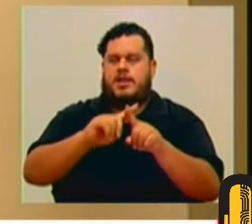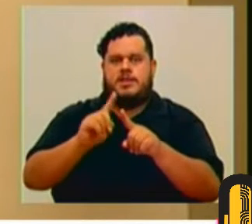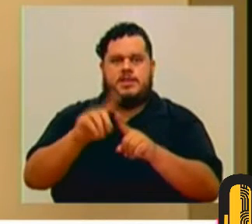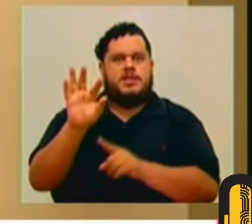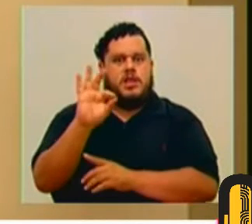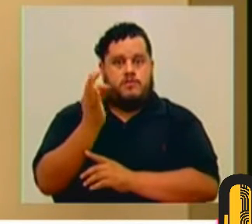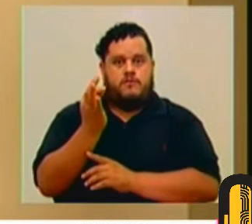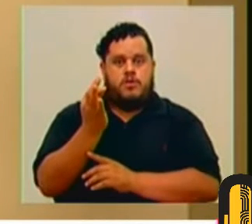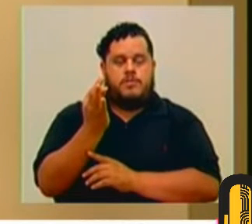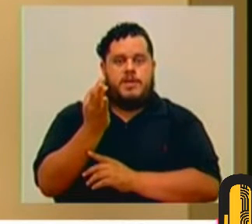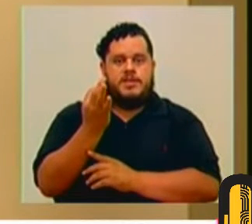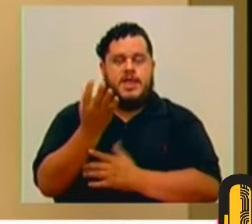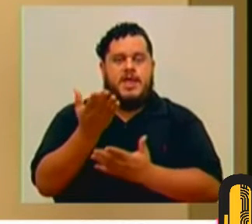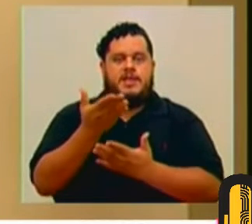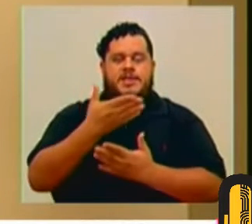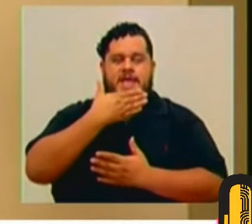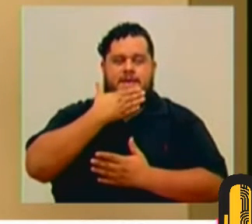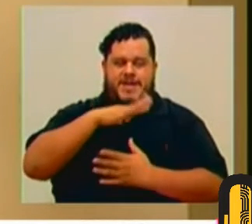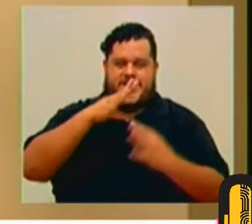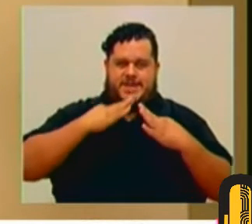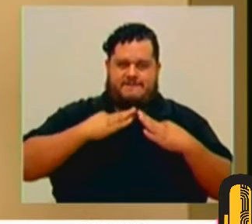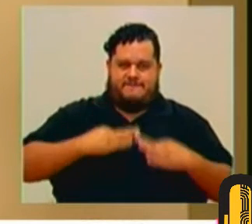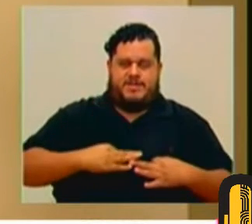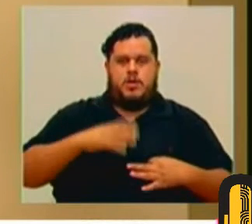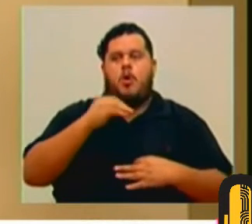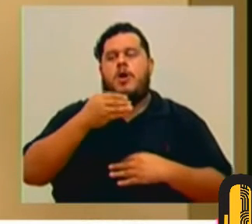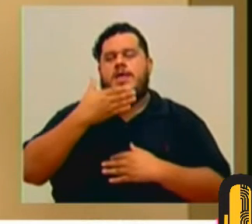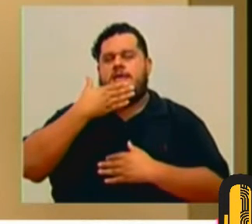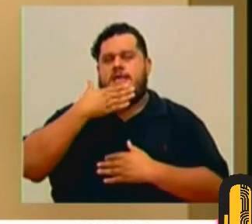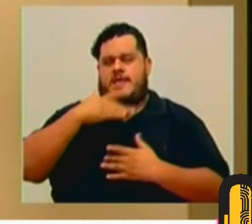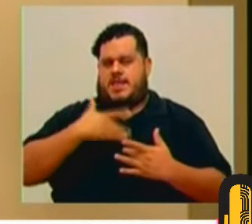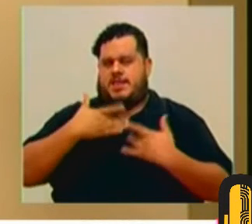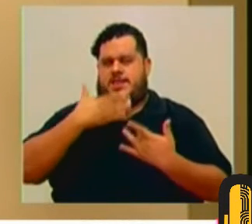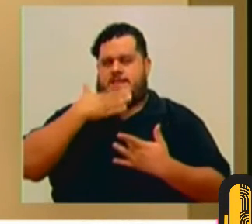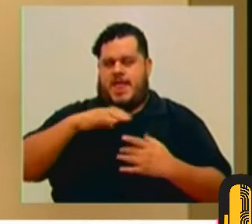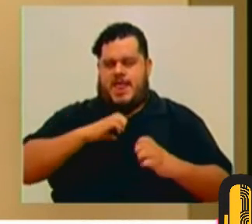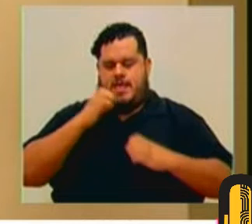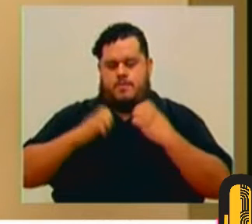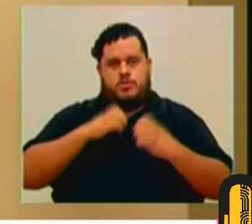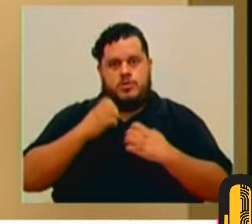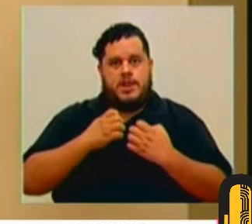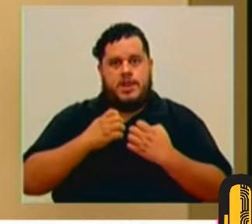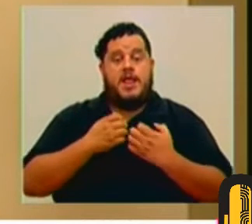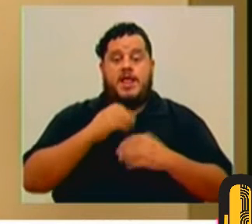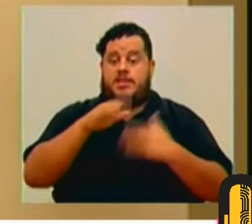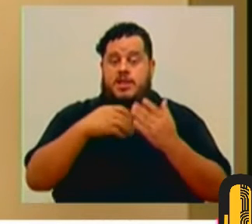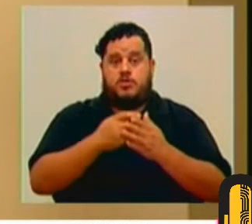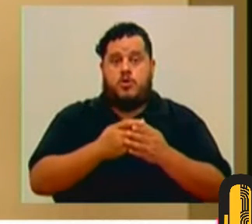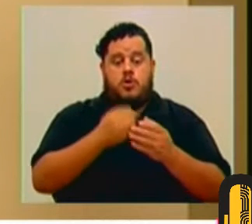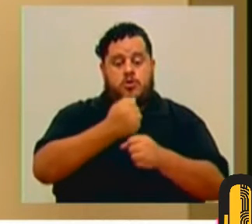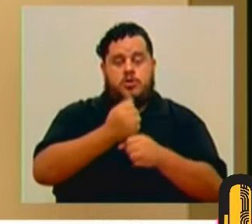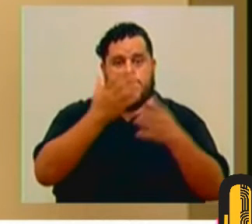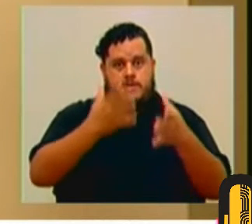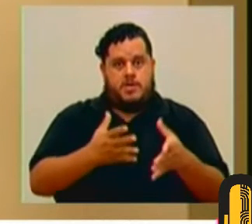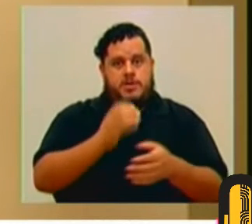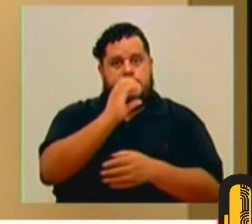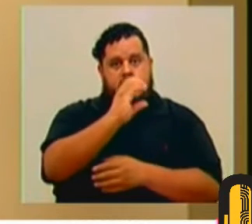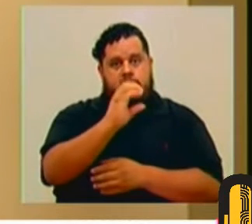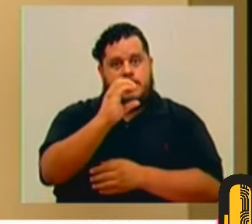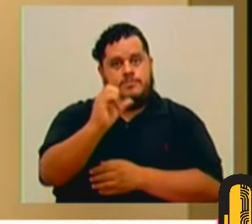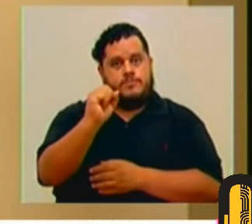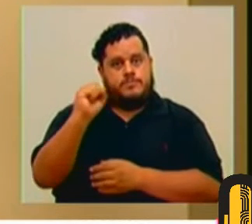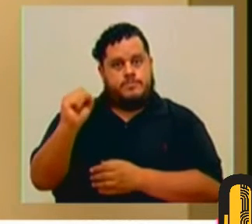formas de malestar físico y malestar emocional del personal de la Caja Costarricense del